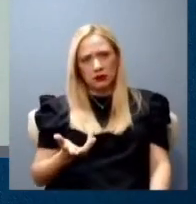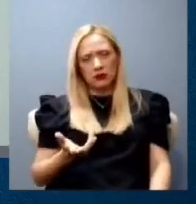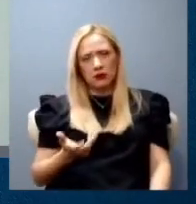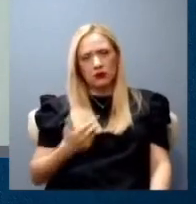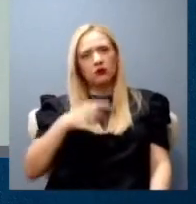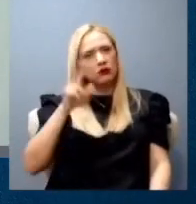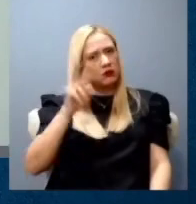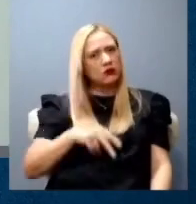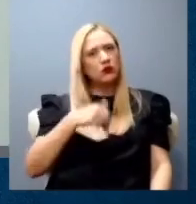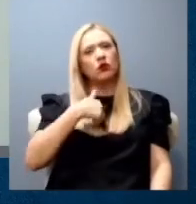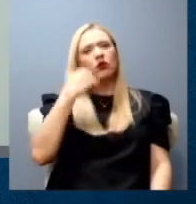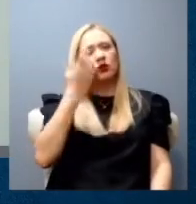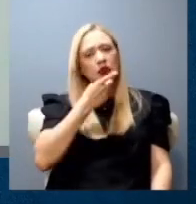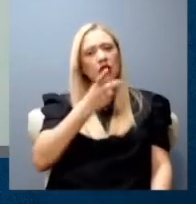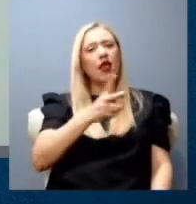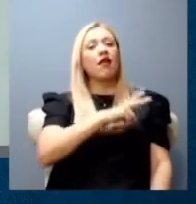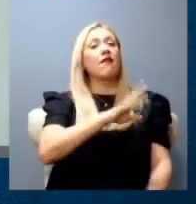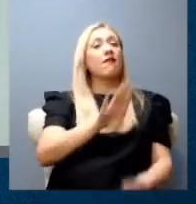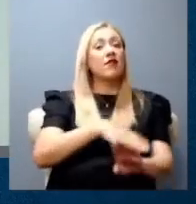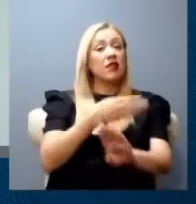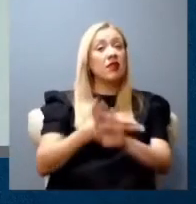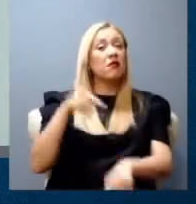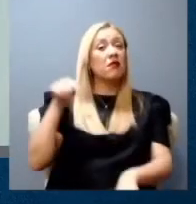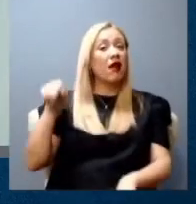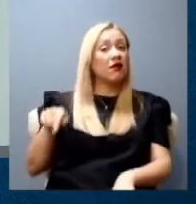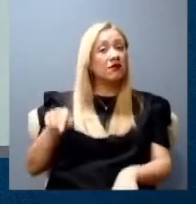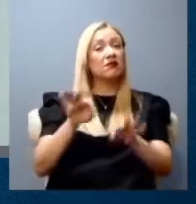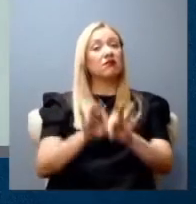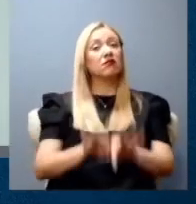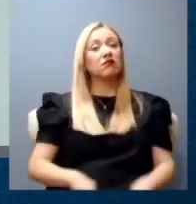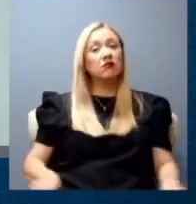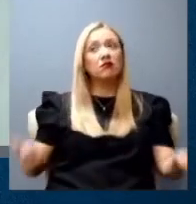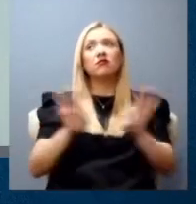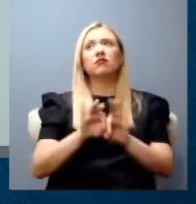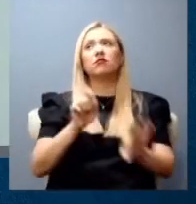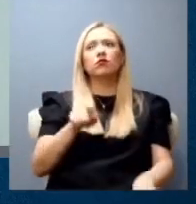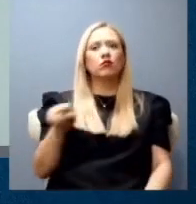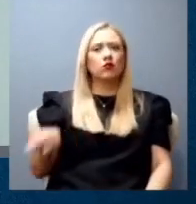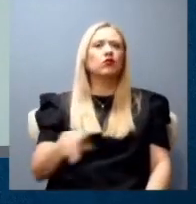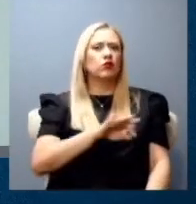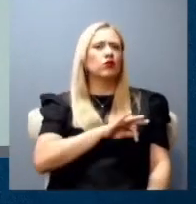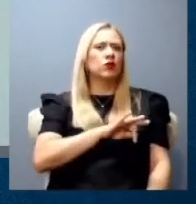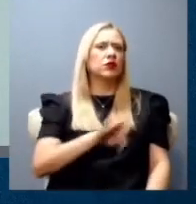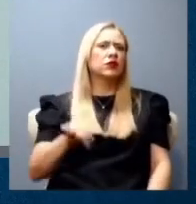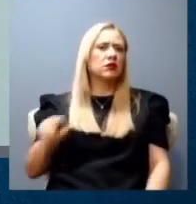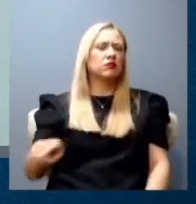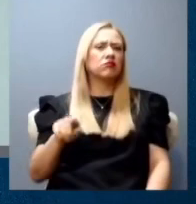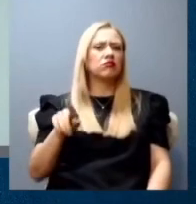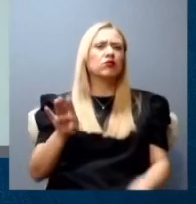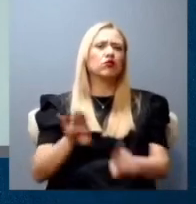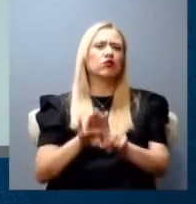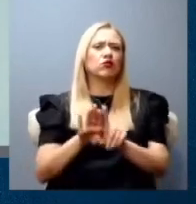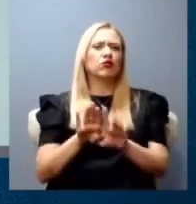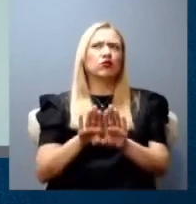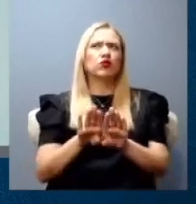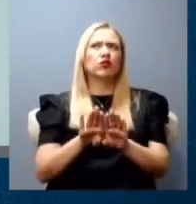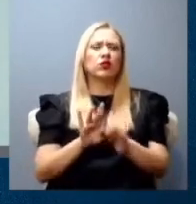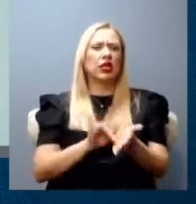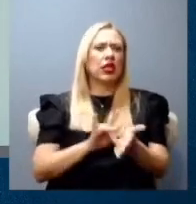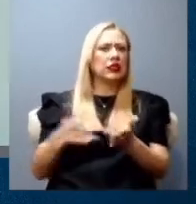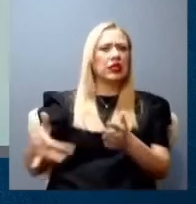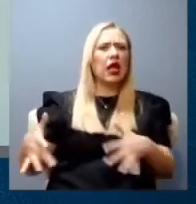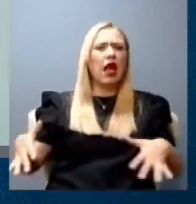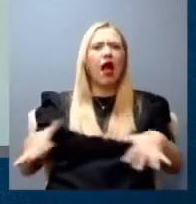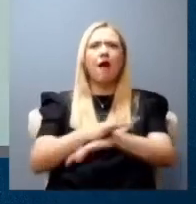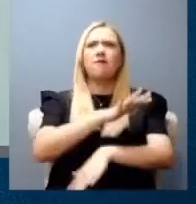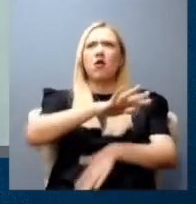que las víctimas principalmente en estos procesos pueden ser los ejes principales de transformación de un